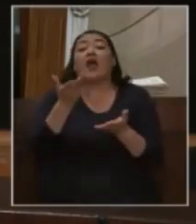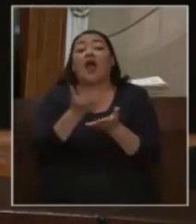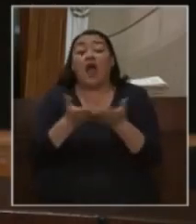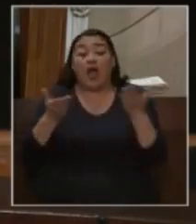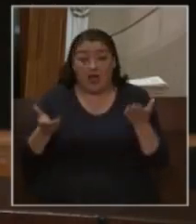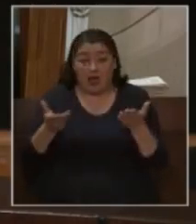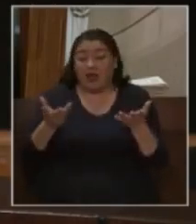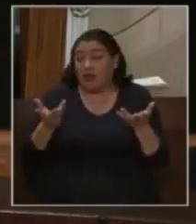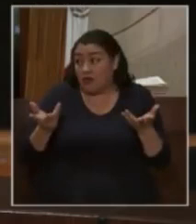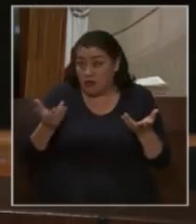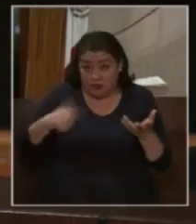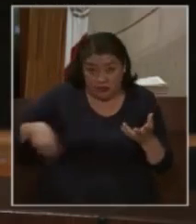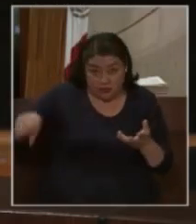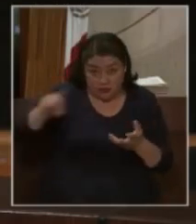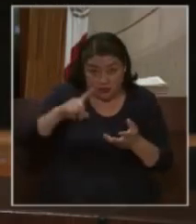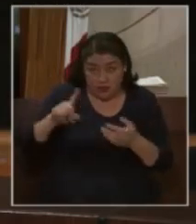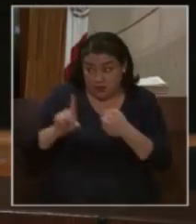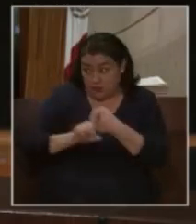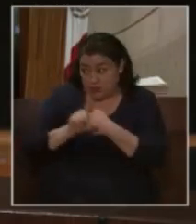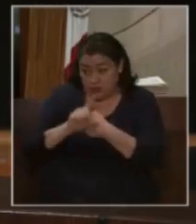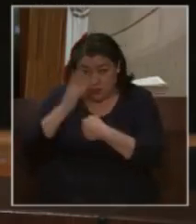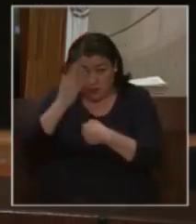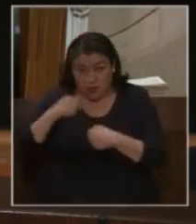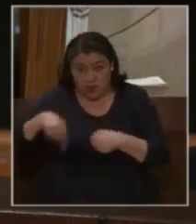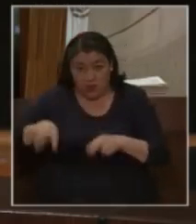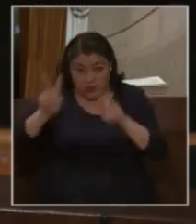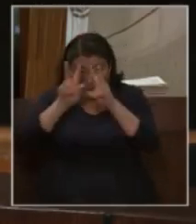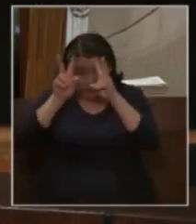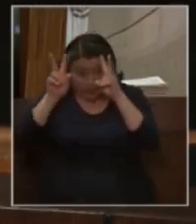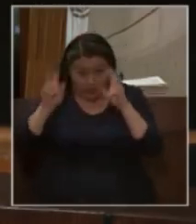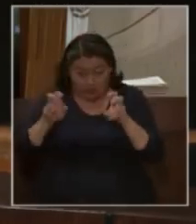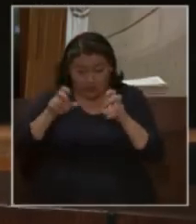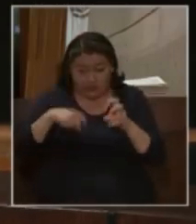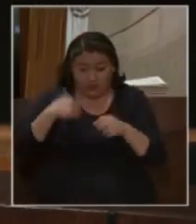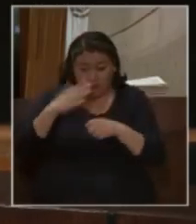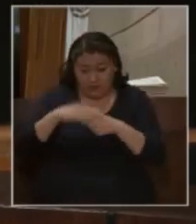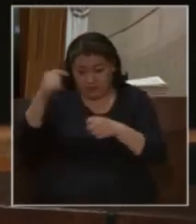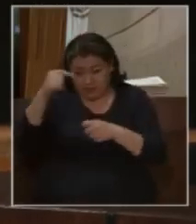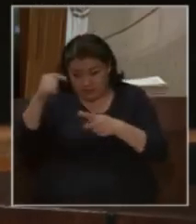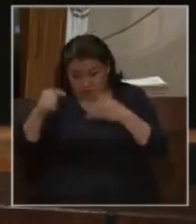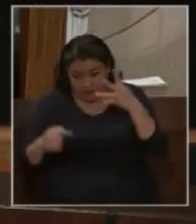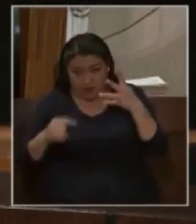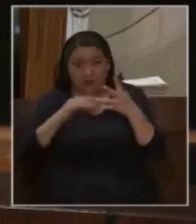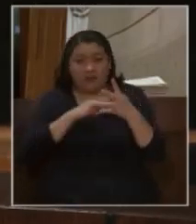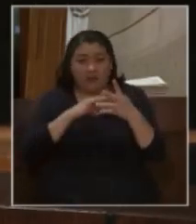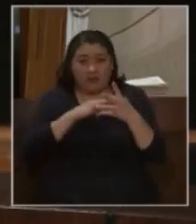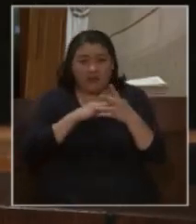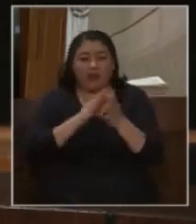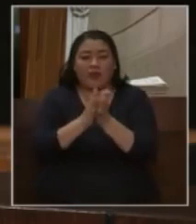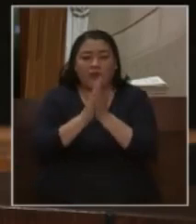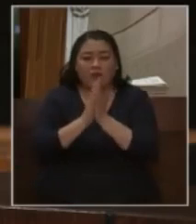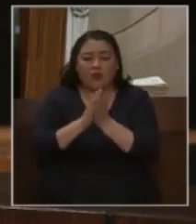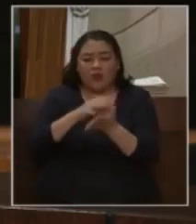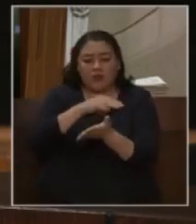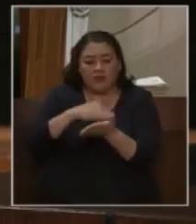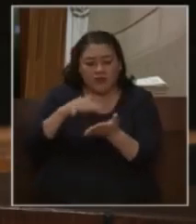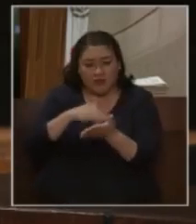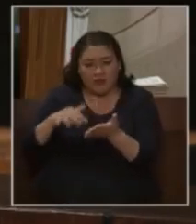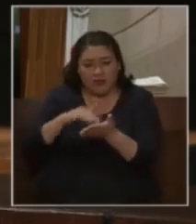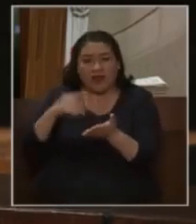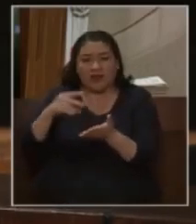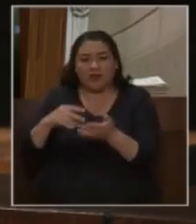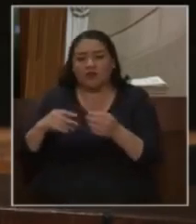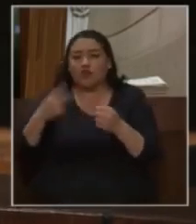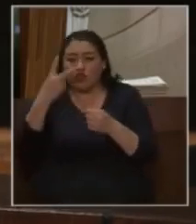bien, de no existir inconveniente por la temática de los siguientes proyectos del orden del día, pediré que se dé cuenta